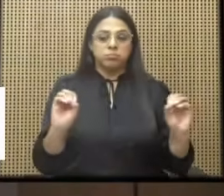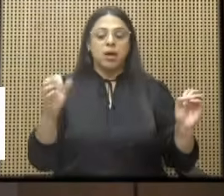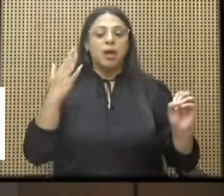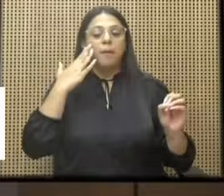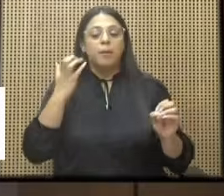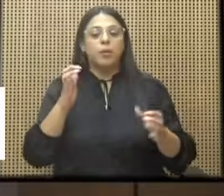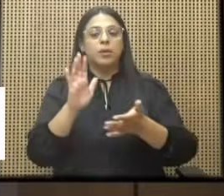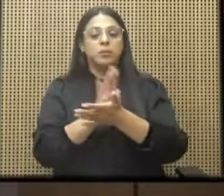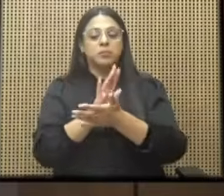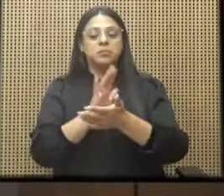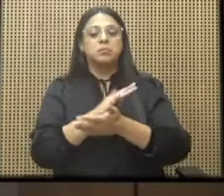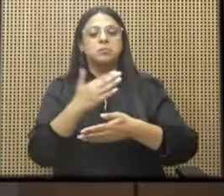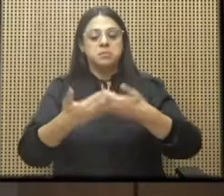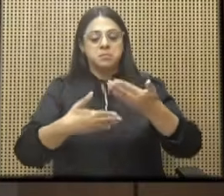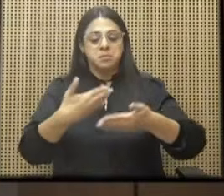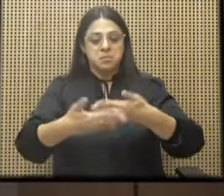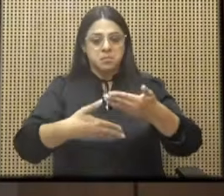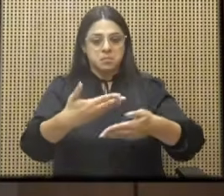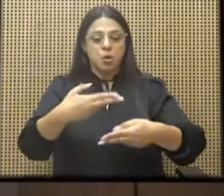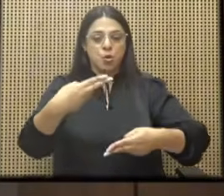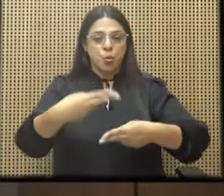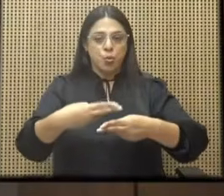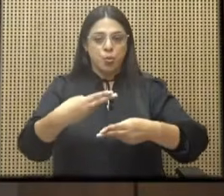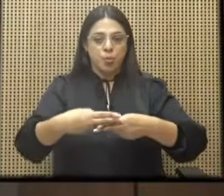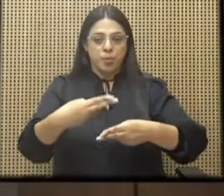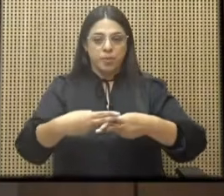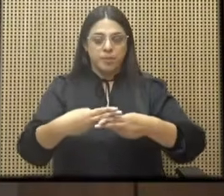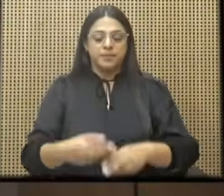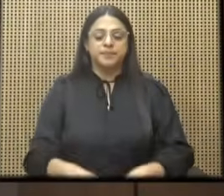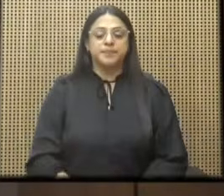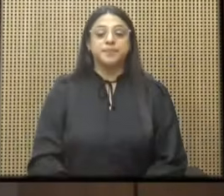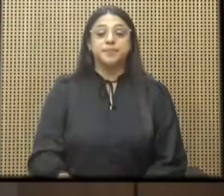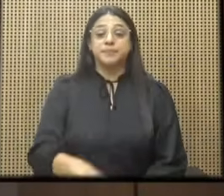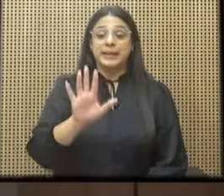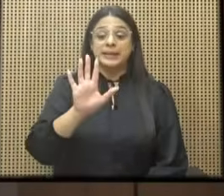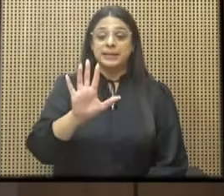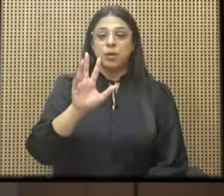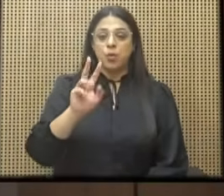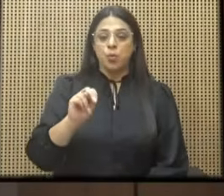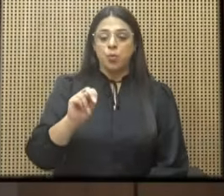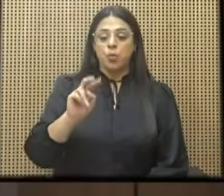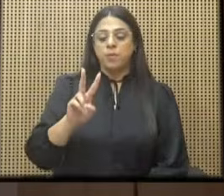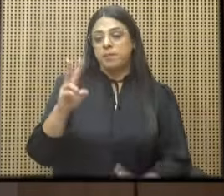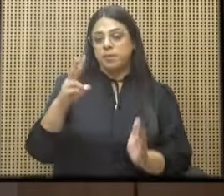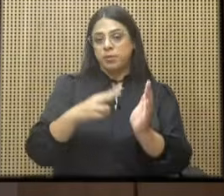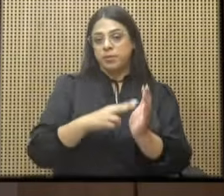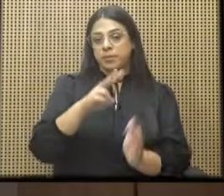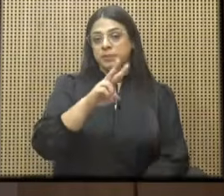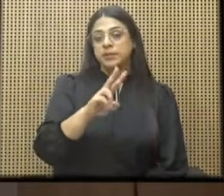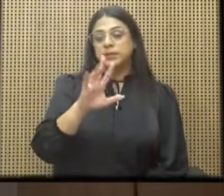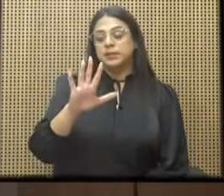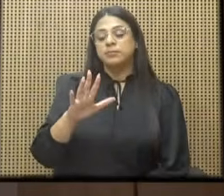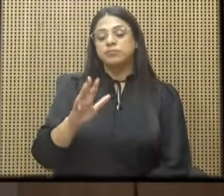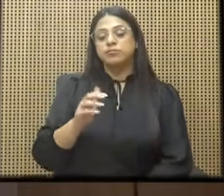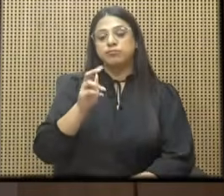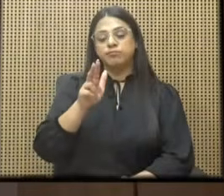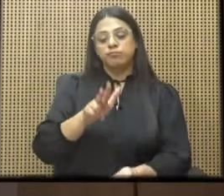tramitando apenas los nombres. El 5 de noviembre del 25 aprobó la